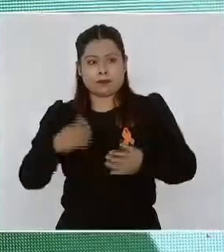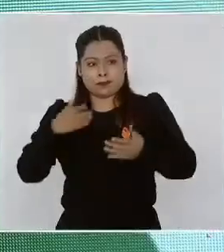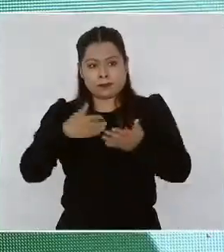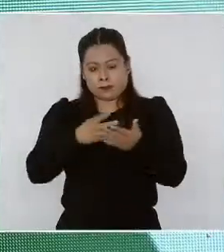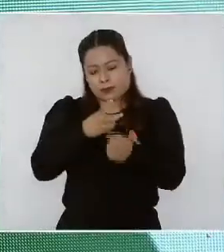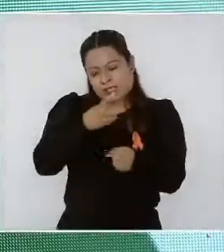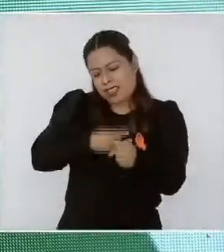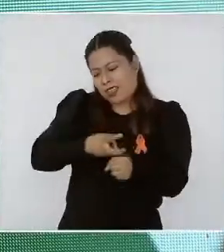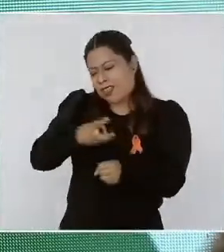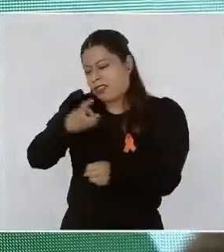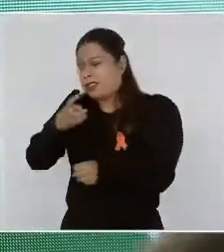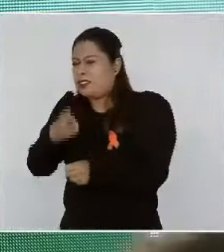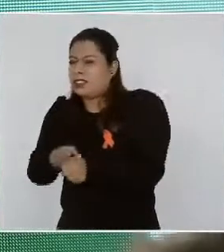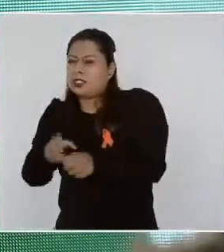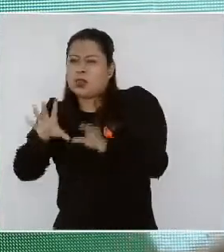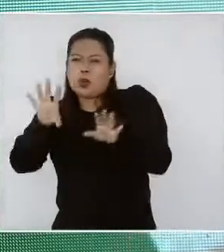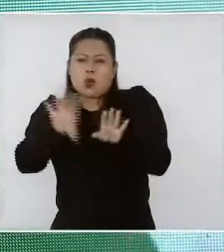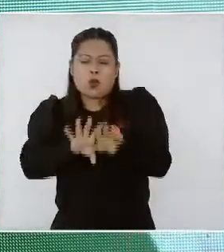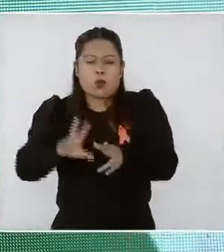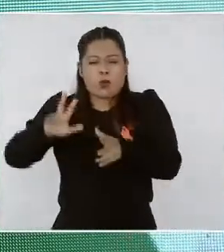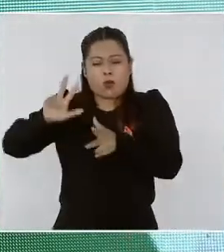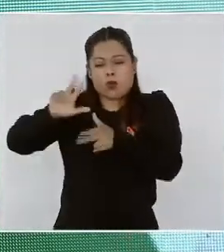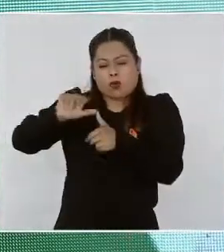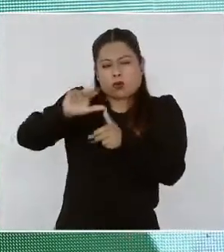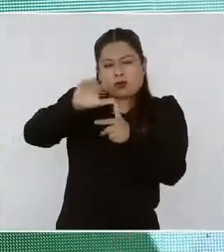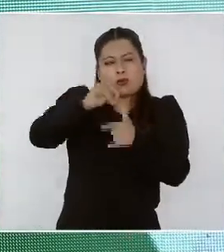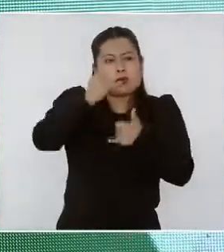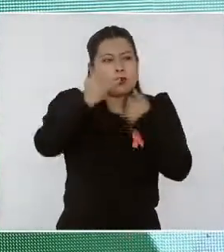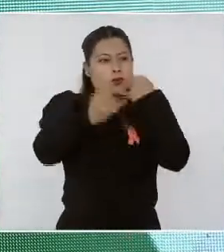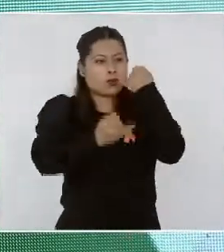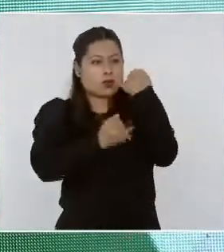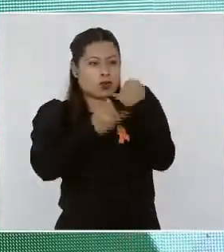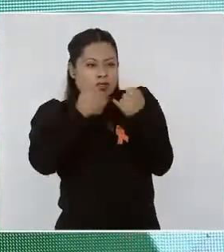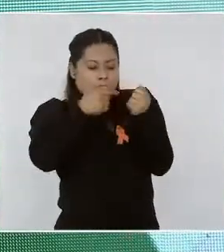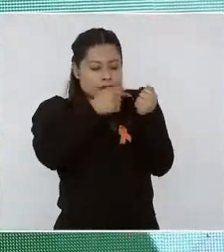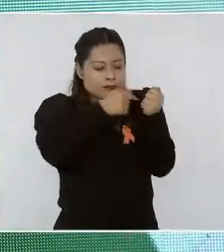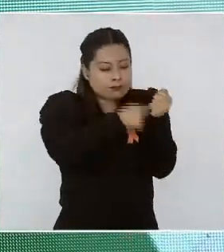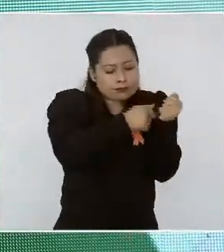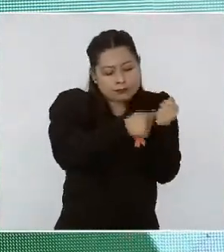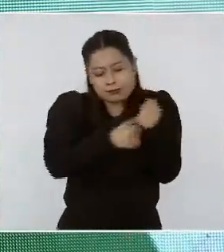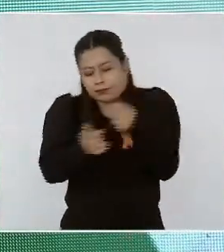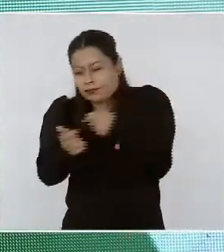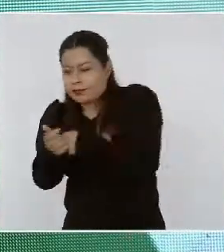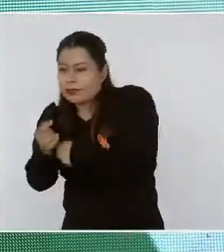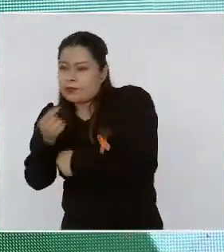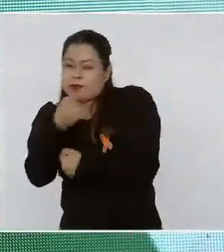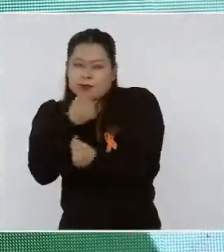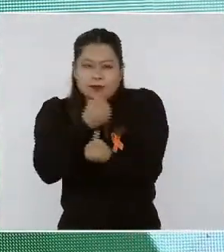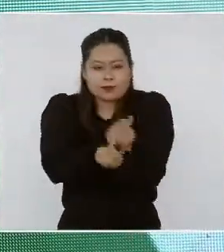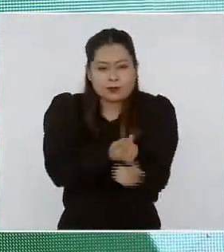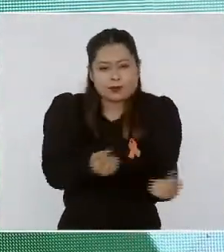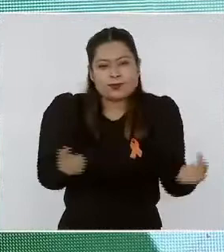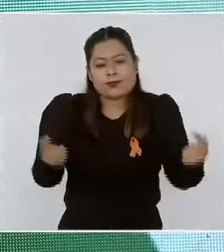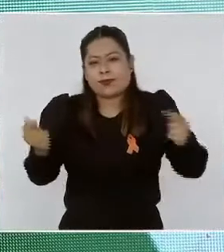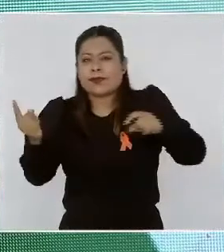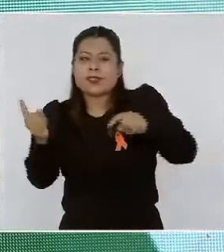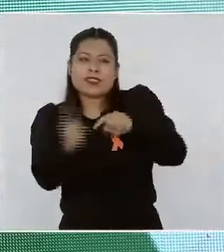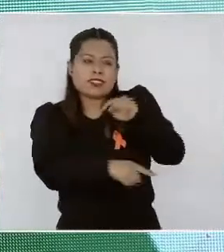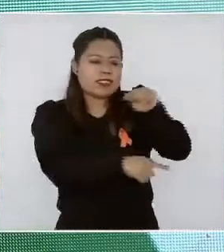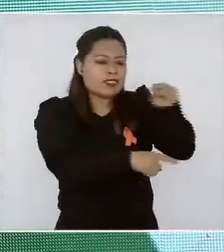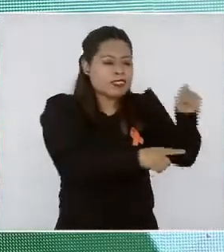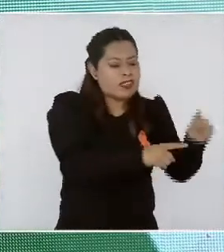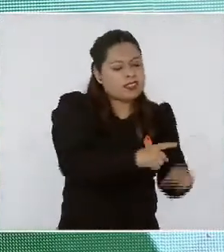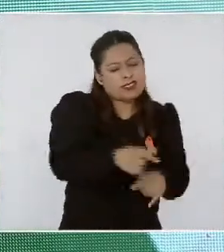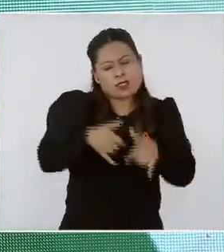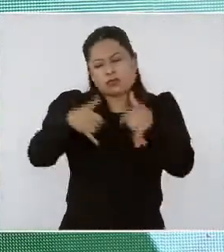Travieso como un torbellino, juega a las escondidas con los niños, les arrebata sus